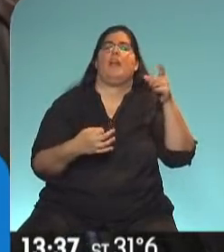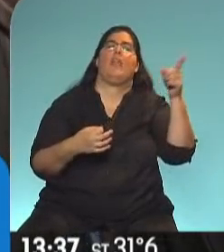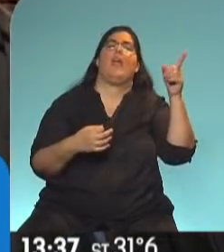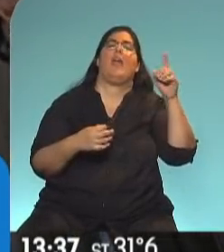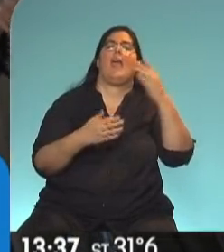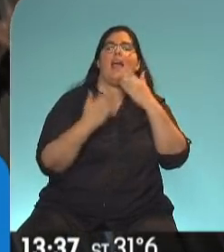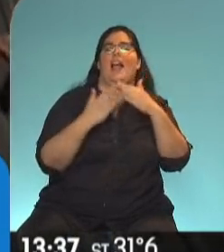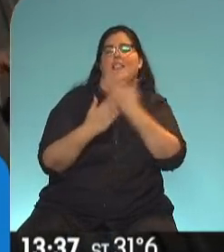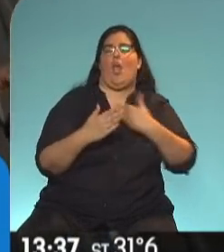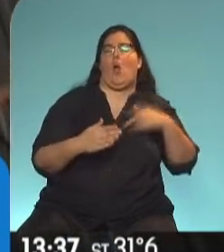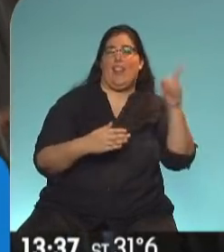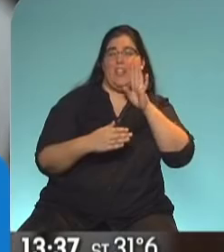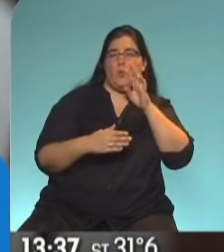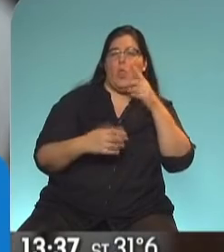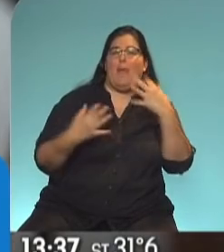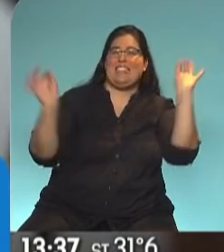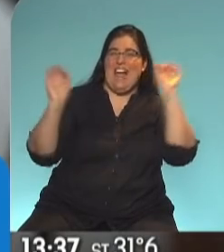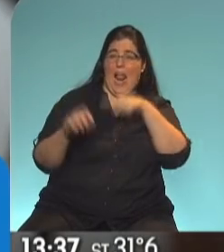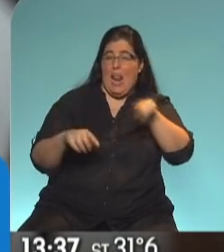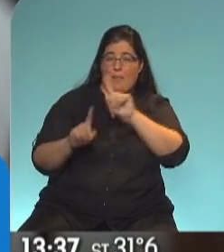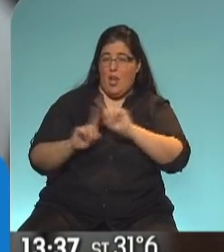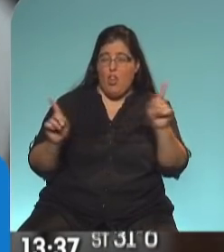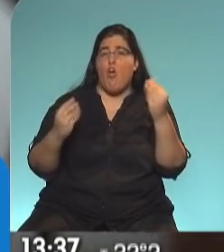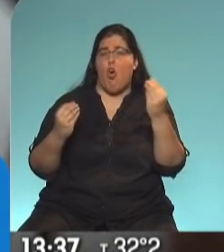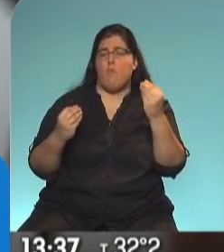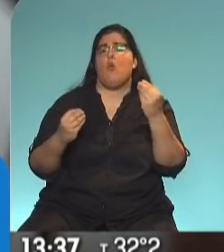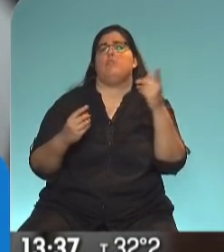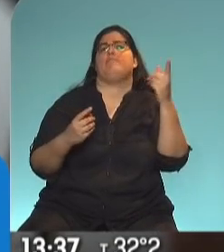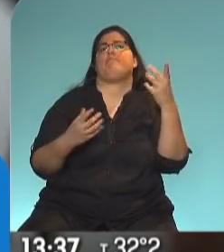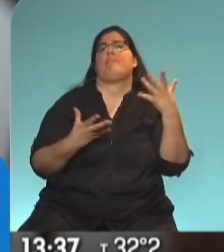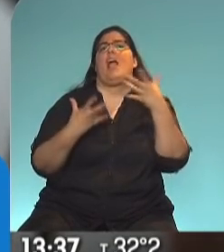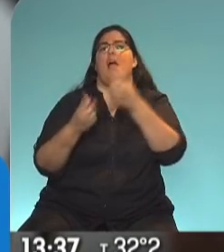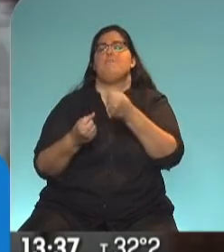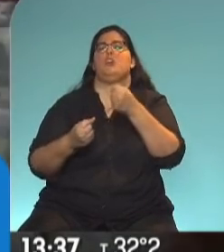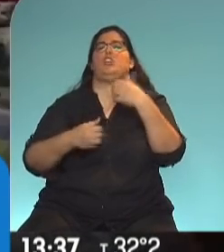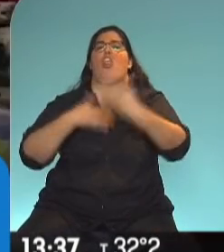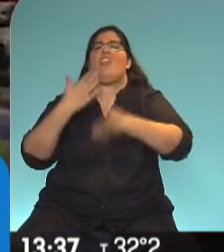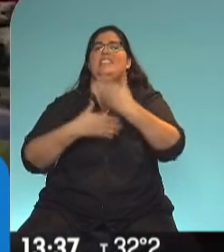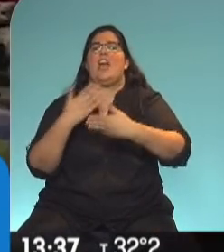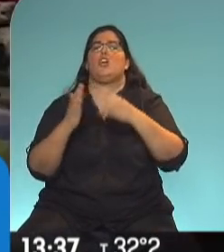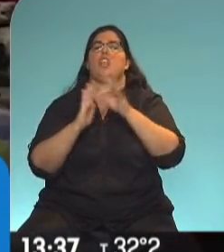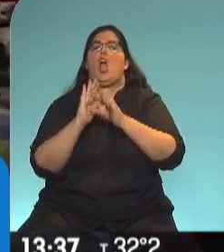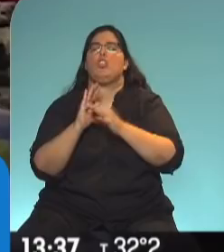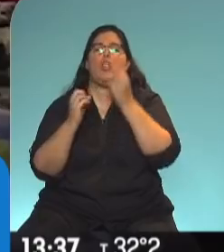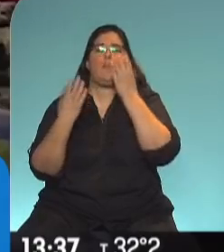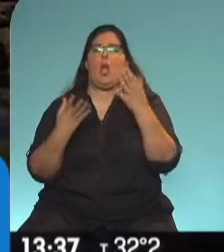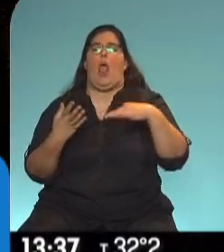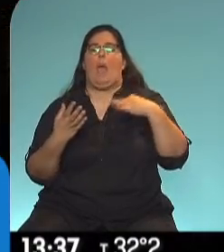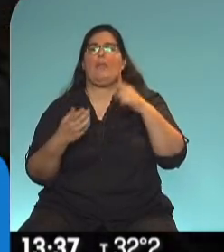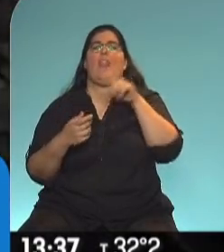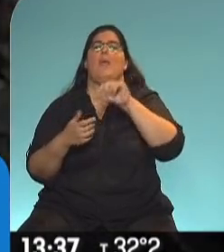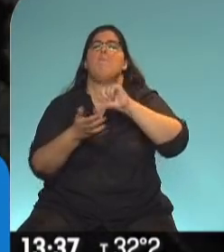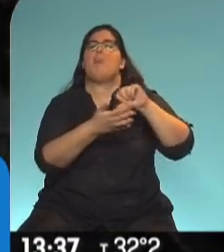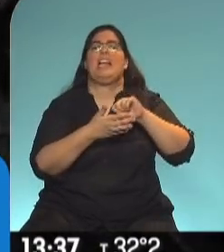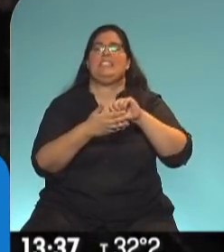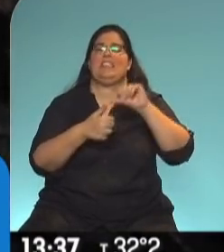Washington para evitar este fenómeno es contribuir al desarrollo y la mejora de las condiciones de vida de los países